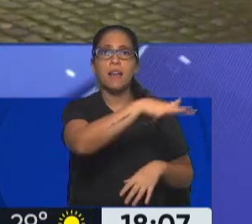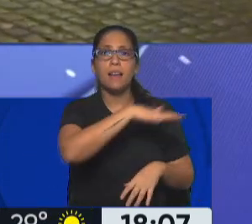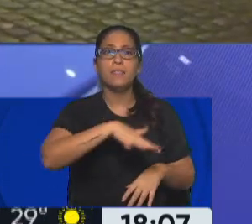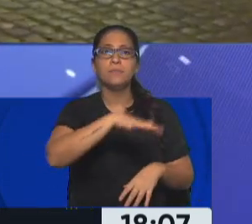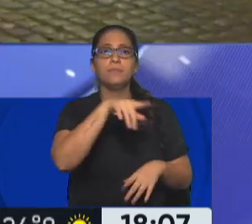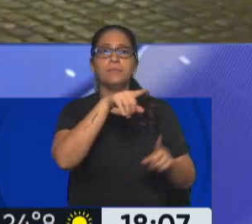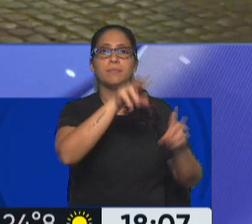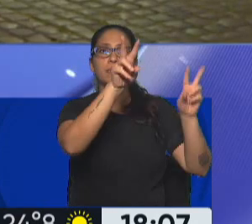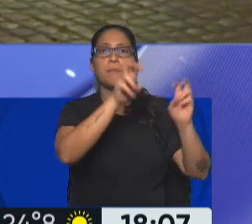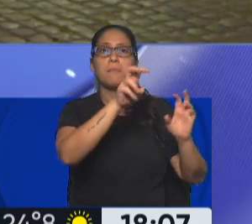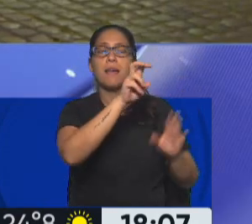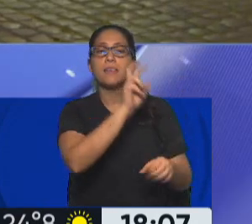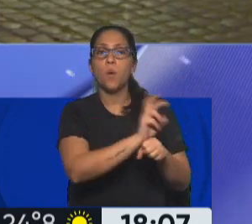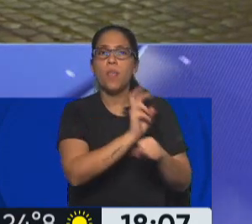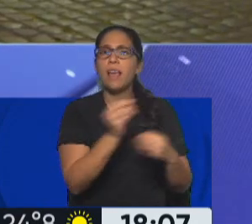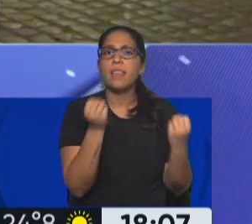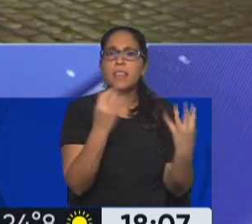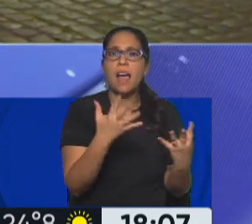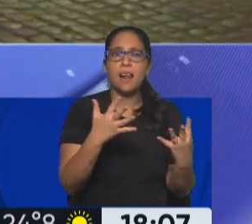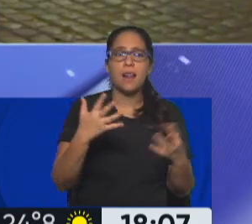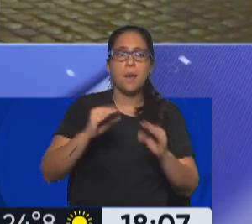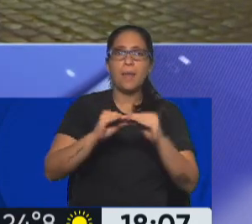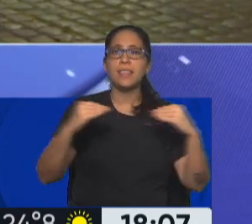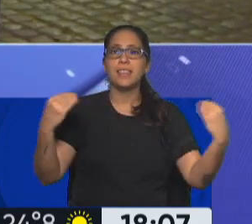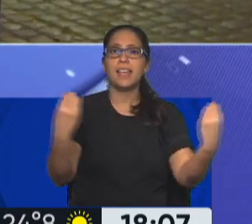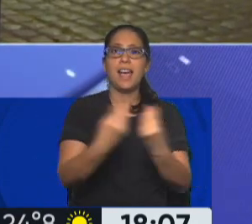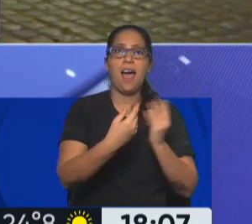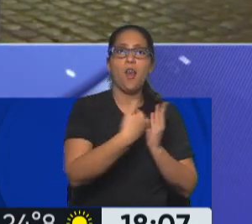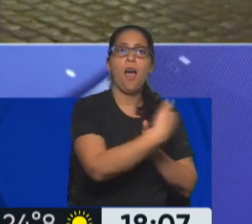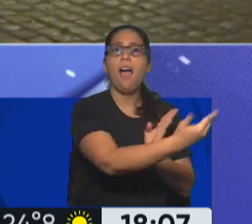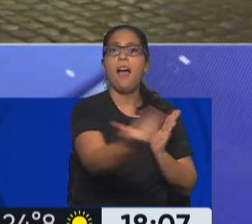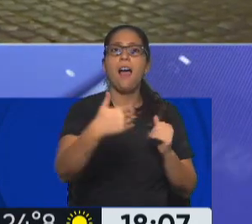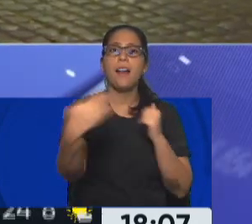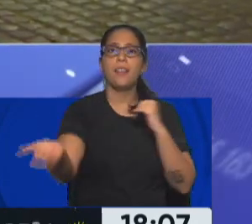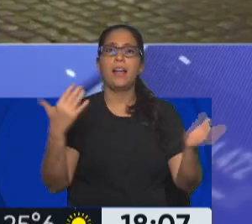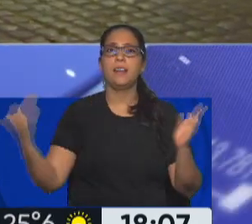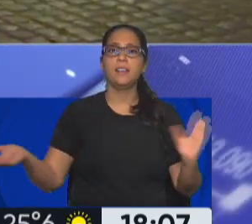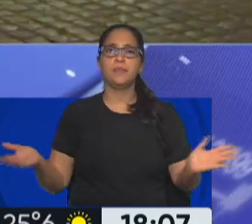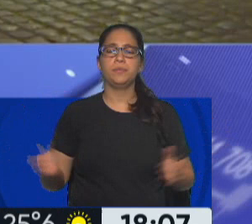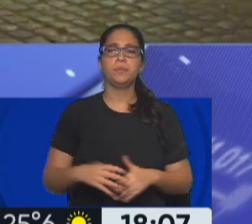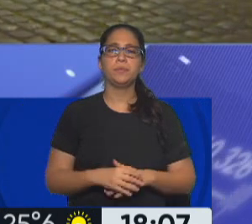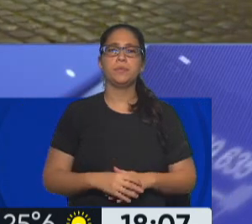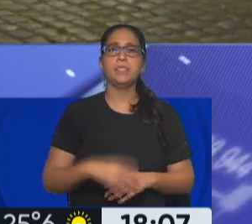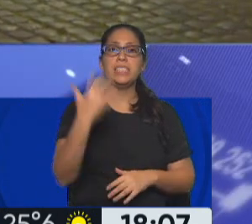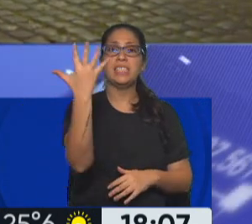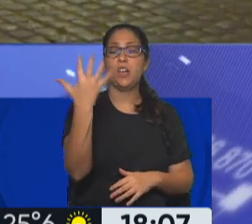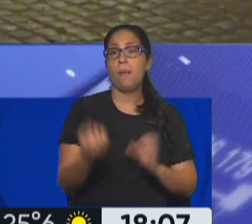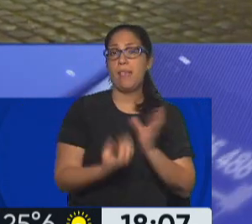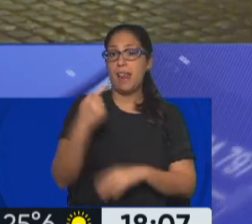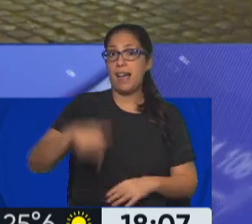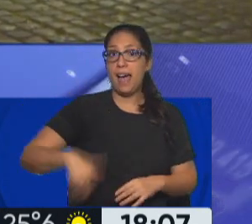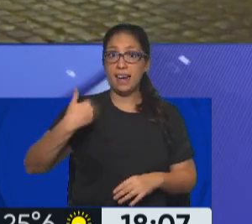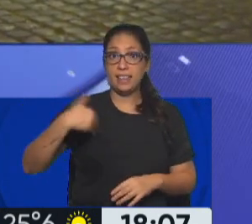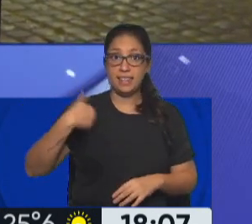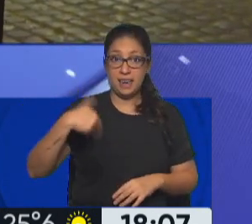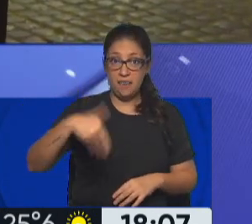seguridad extremas, no solamente en los alrededores del Vaticano, con la misa que comienza a las 10 de la mañana, hora de Roma, 5 de la mañana de la Argentina, y